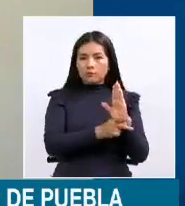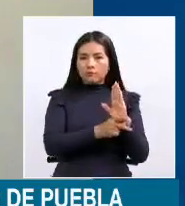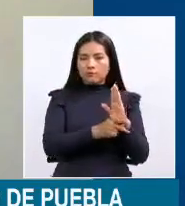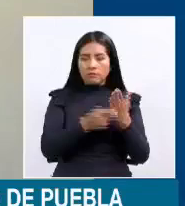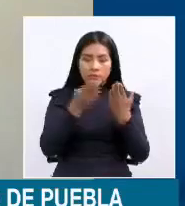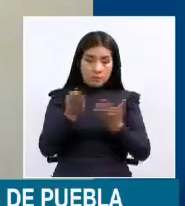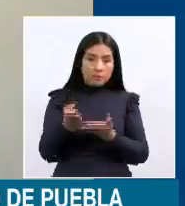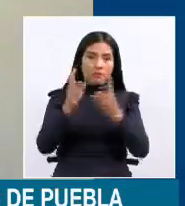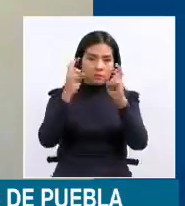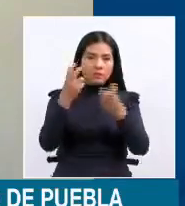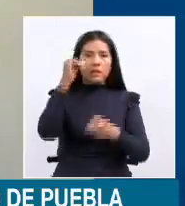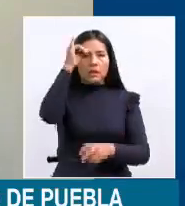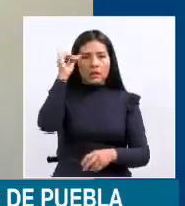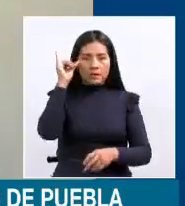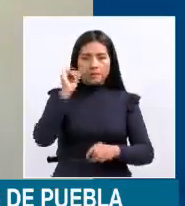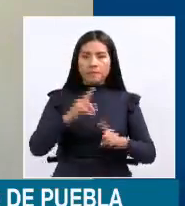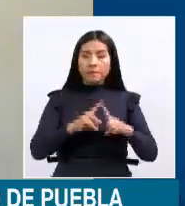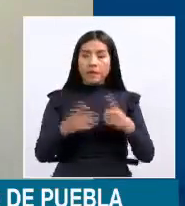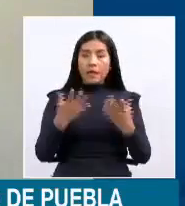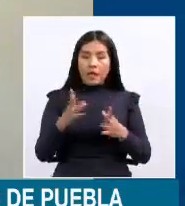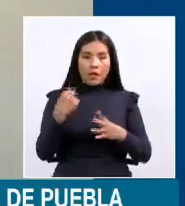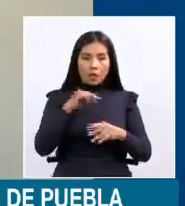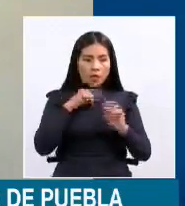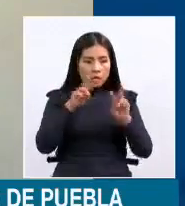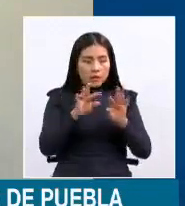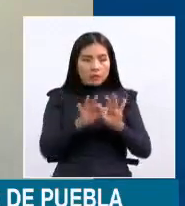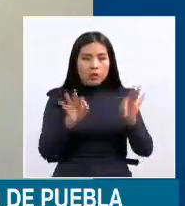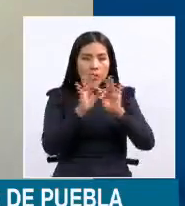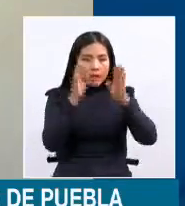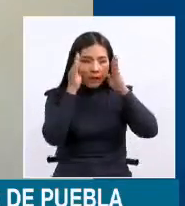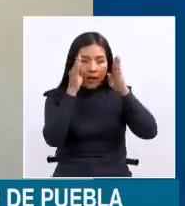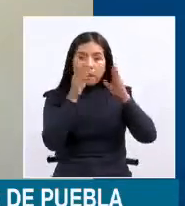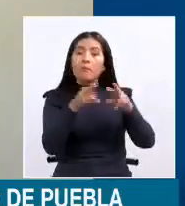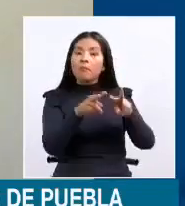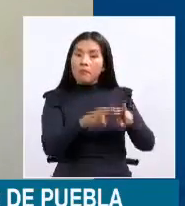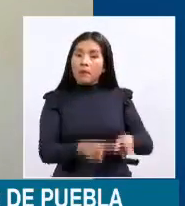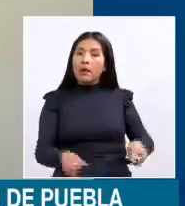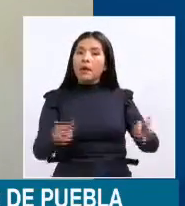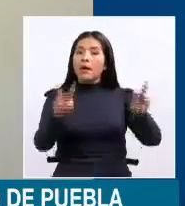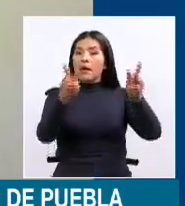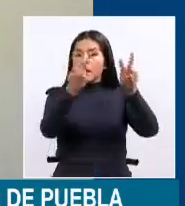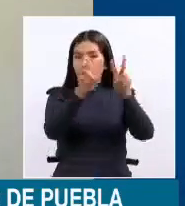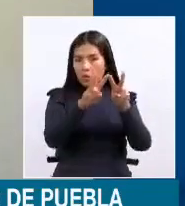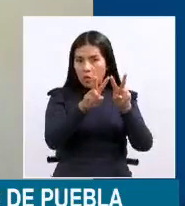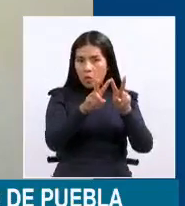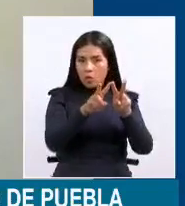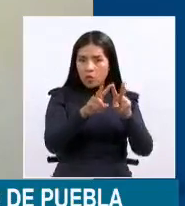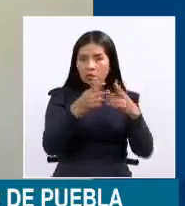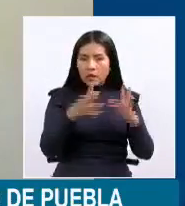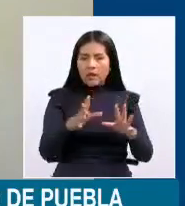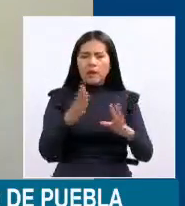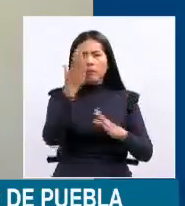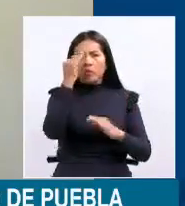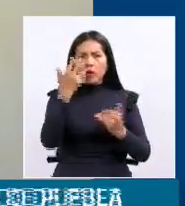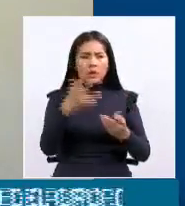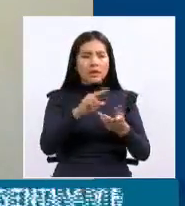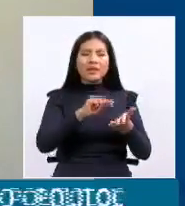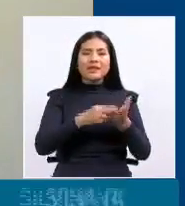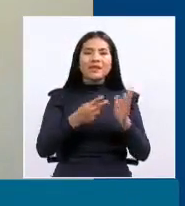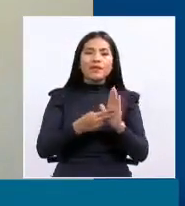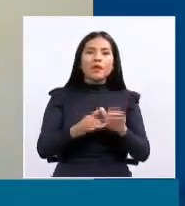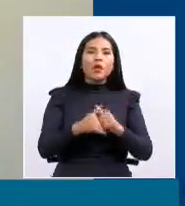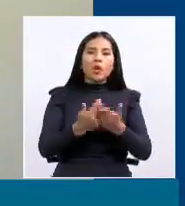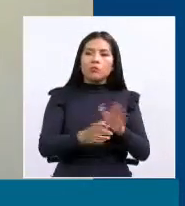tiene un valor muy importante, digamos, es muy valioso en términos de lo que es la reconstrucción de